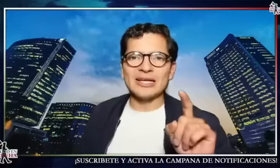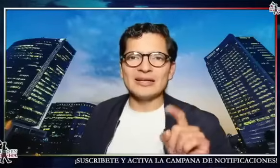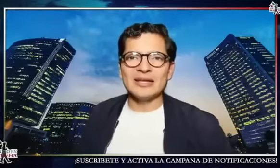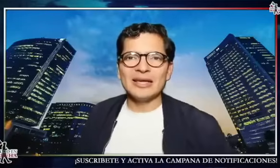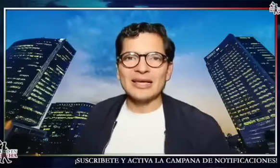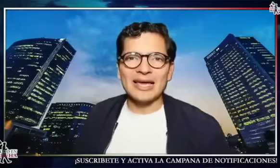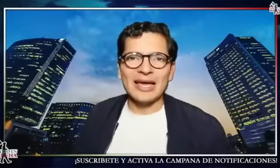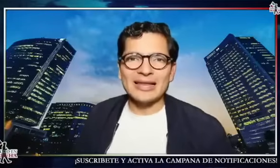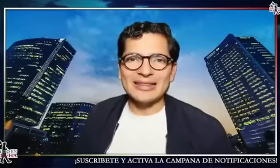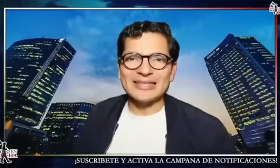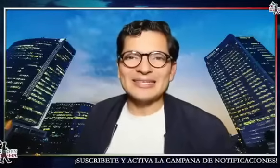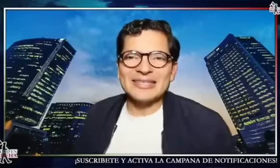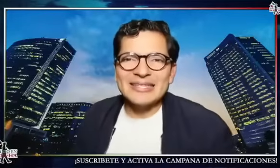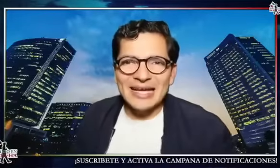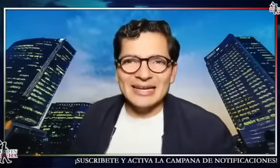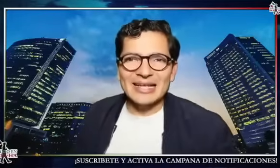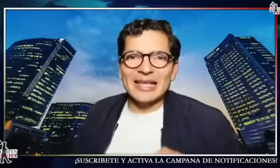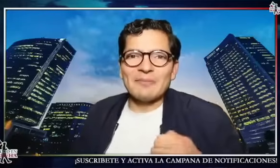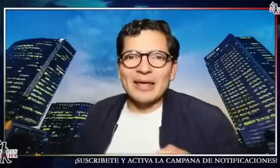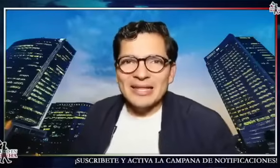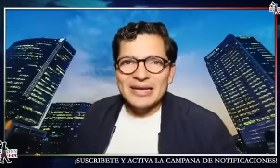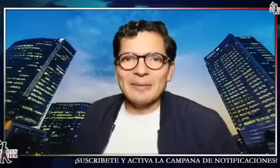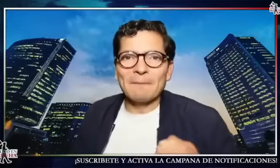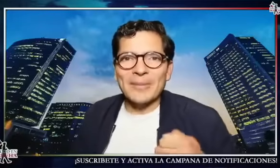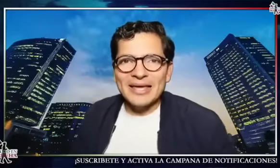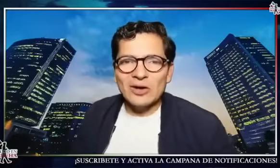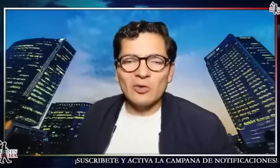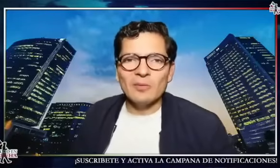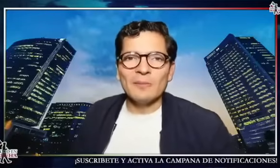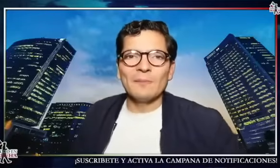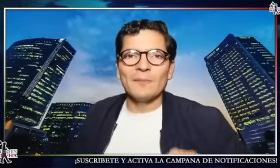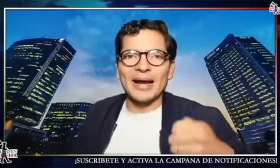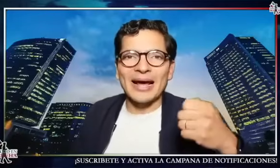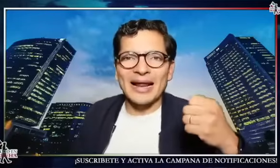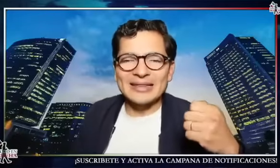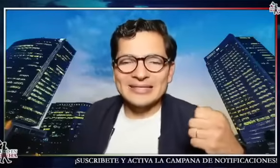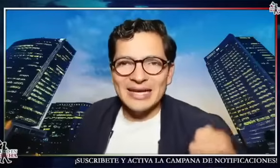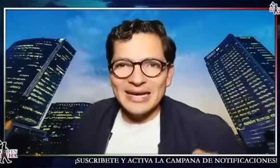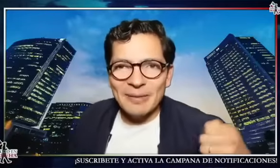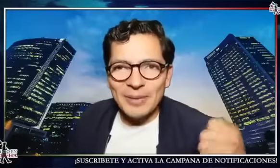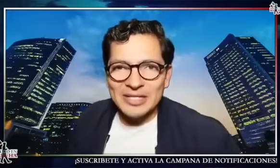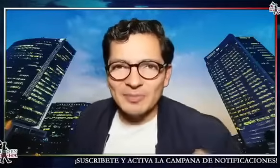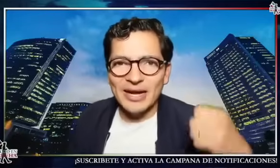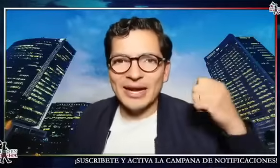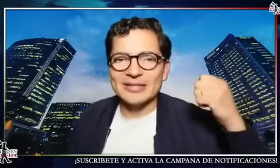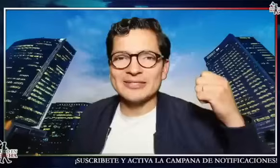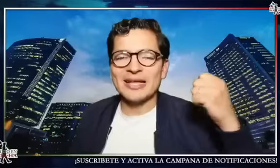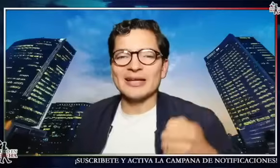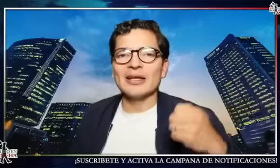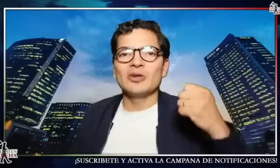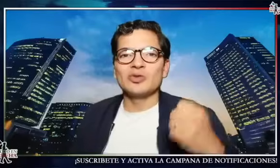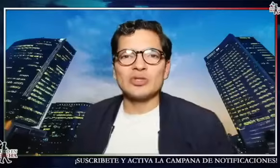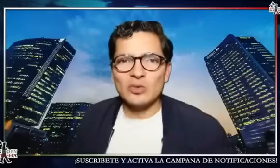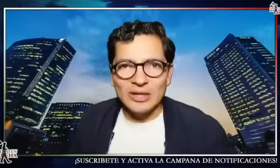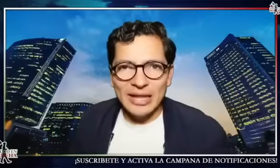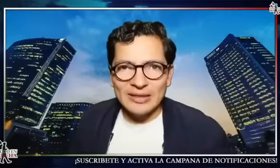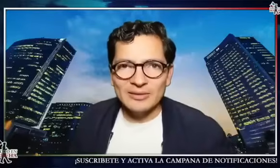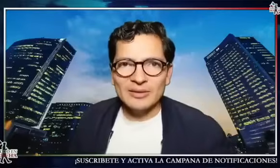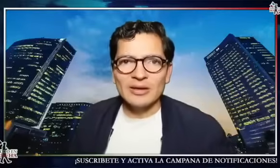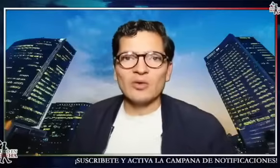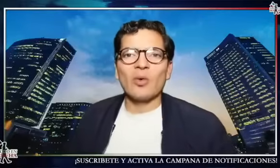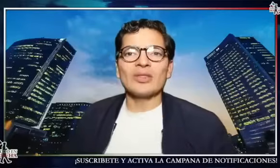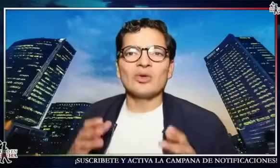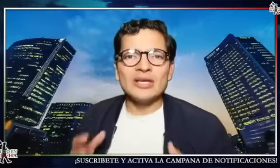cuando dicen que necesitan invadir México para garantizar la paz para garantizar su